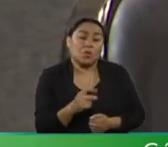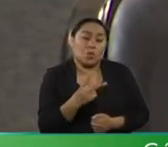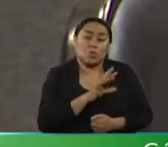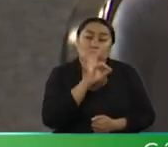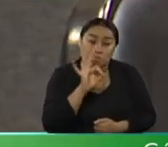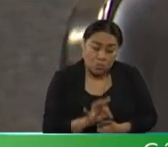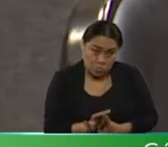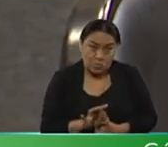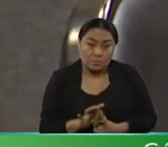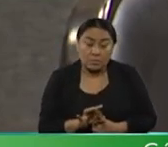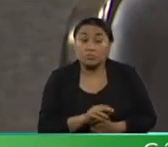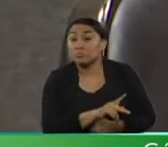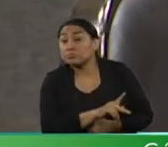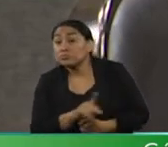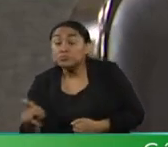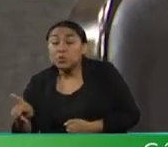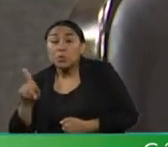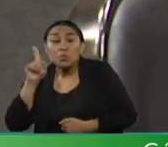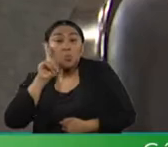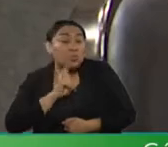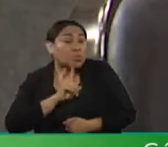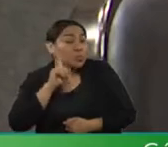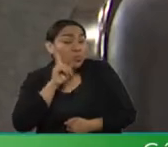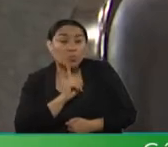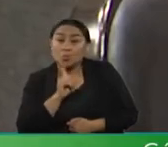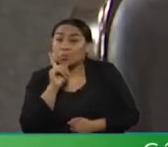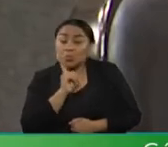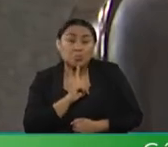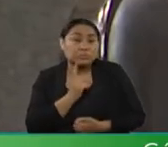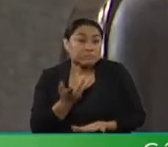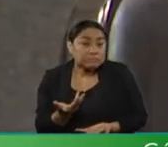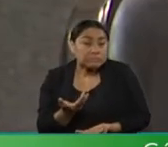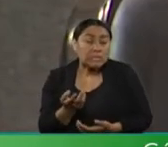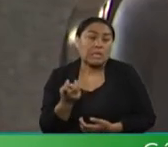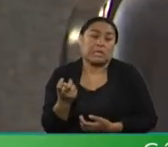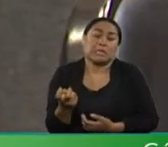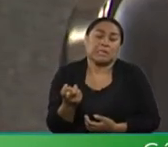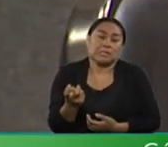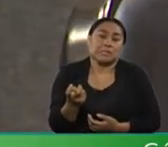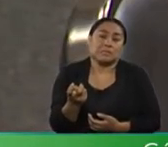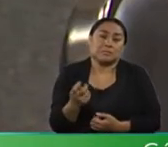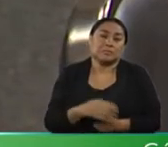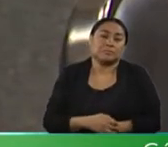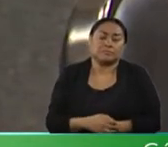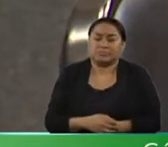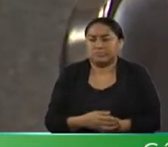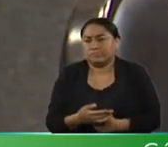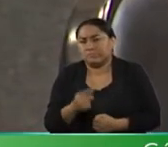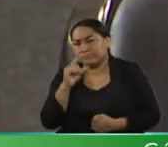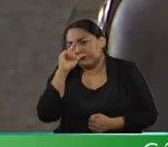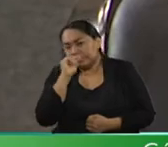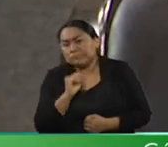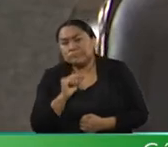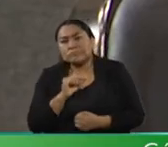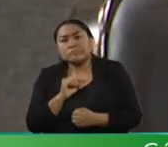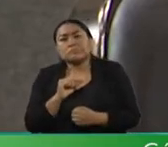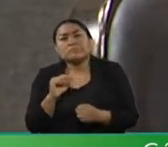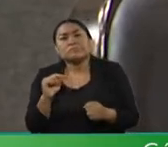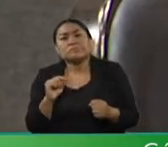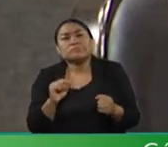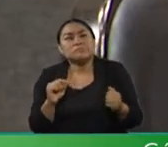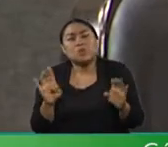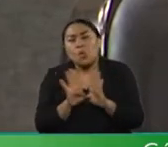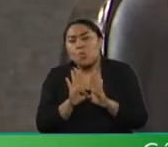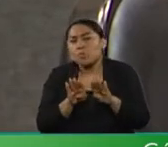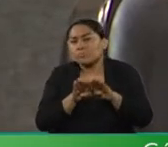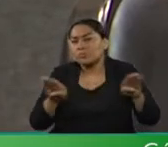91.2 son mujeres lo cual representa una significativa brecha de género que les impide